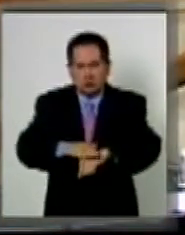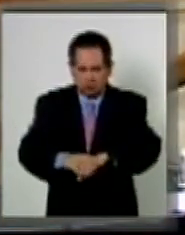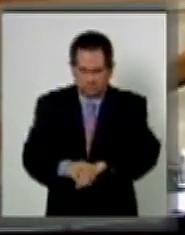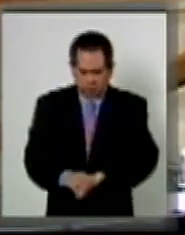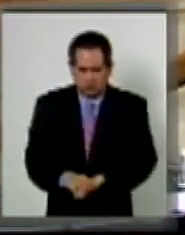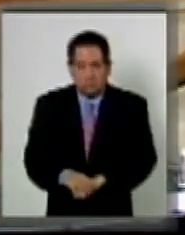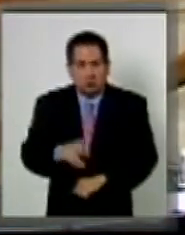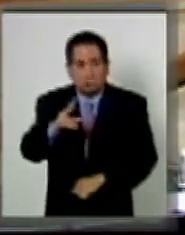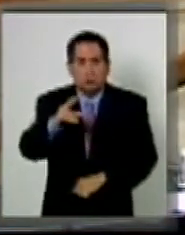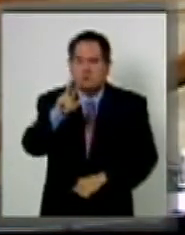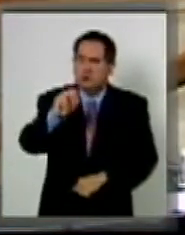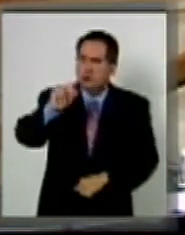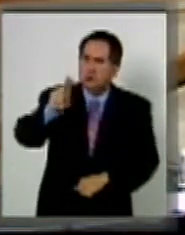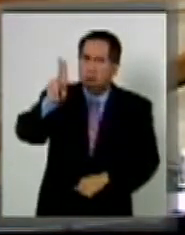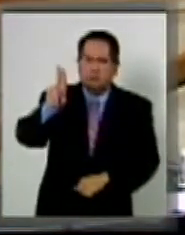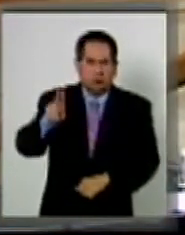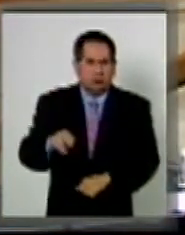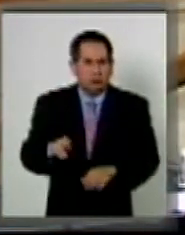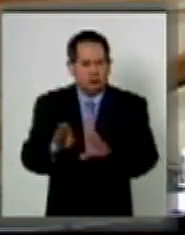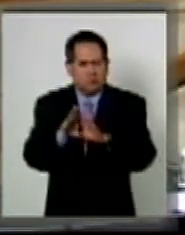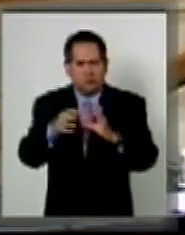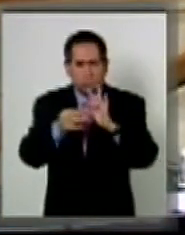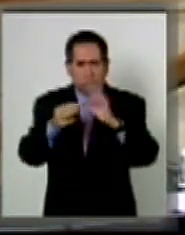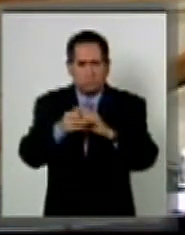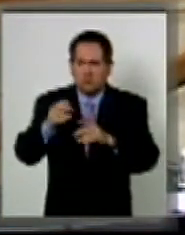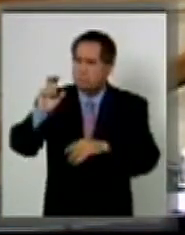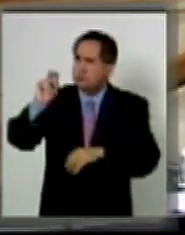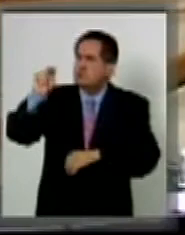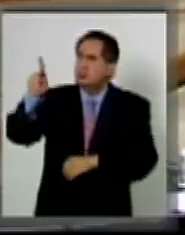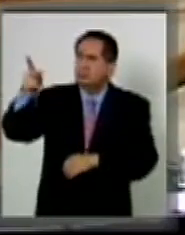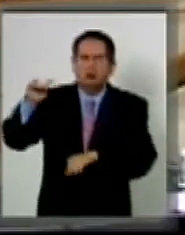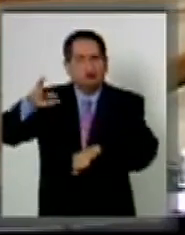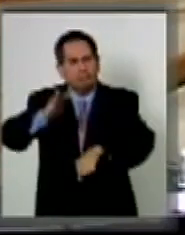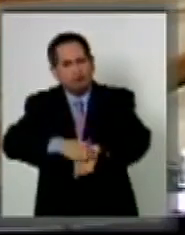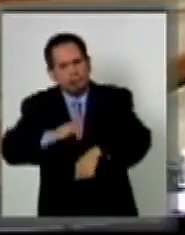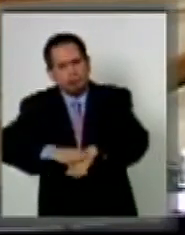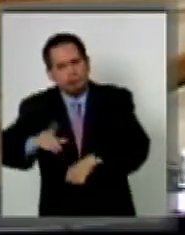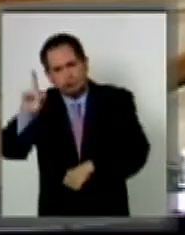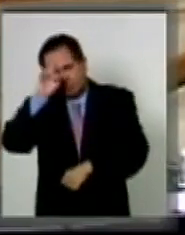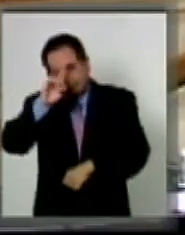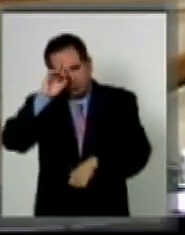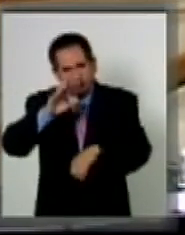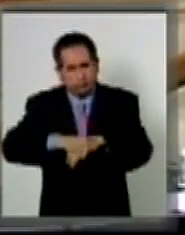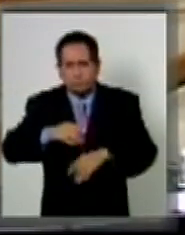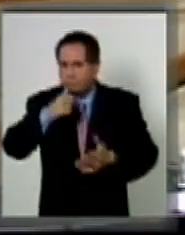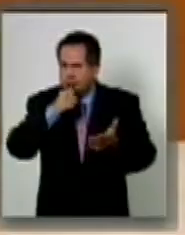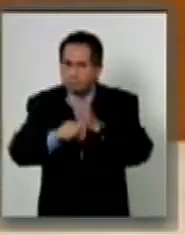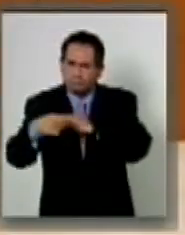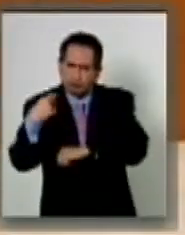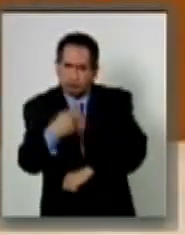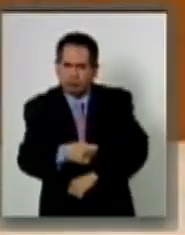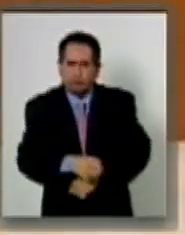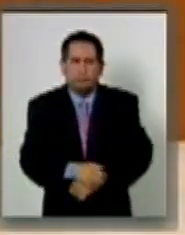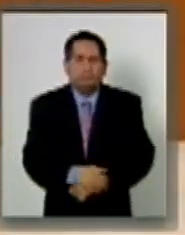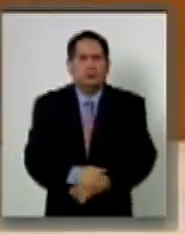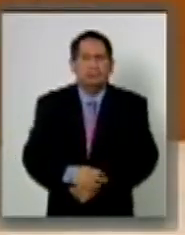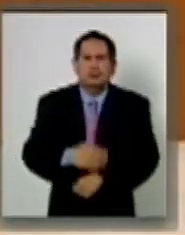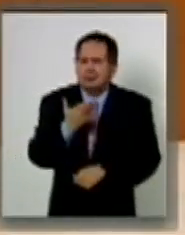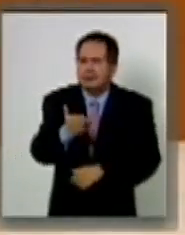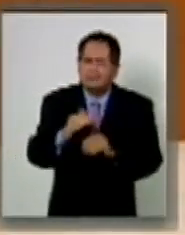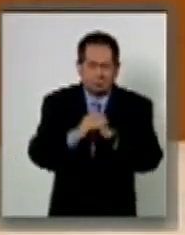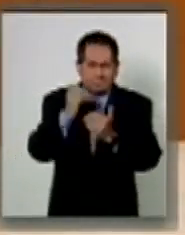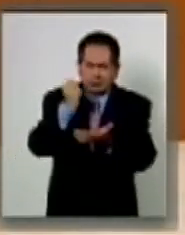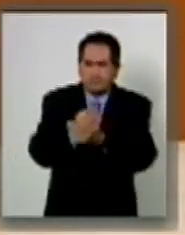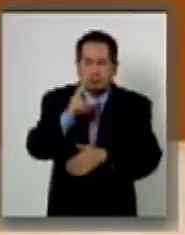Escuchemos la voz de la ONU, de los relatores de la ONU, que hoy nos recetaron otra carta pidiendo que no